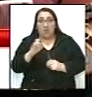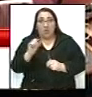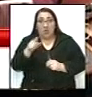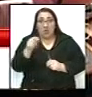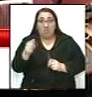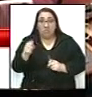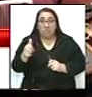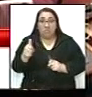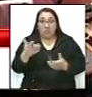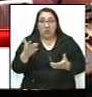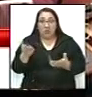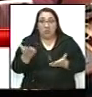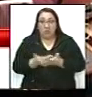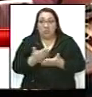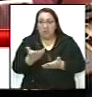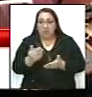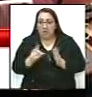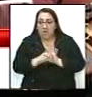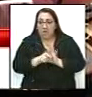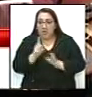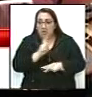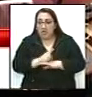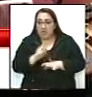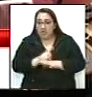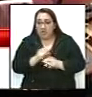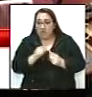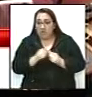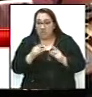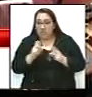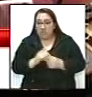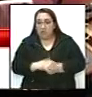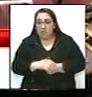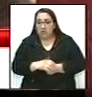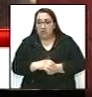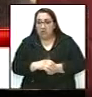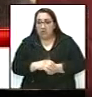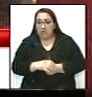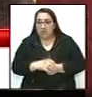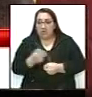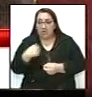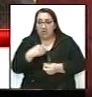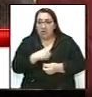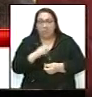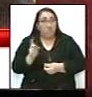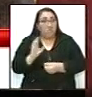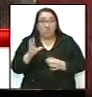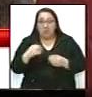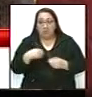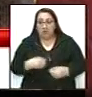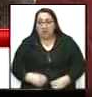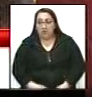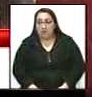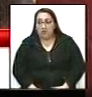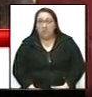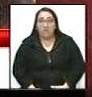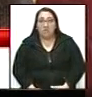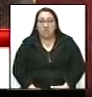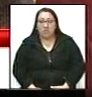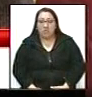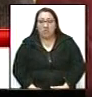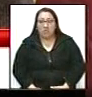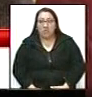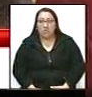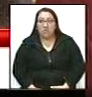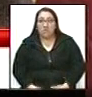está proponiendo que haya una ley de desarrollo justamente en estos tópicos, que nosotros no lo vamos a permitir. Nosotros representamos al pueblo del